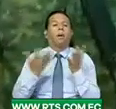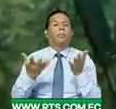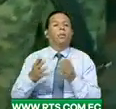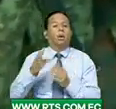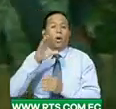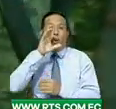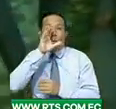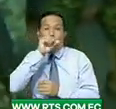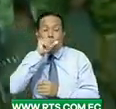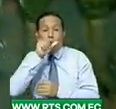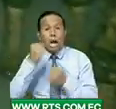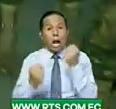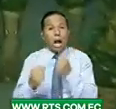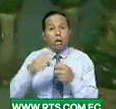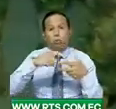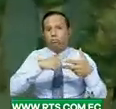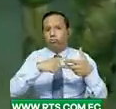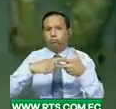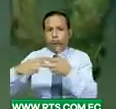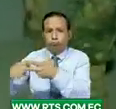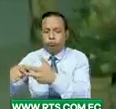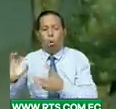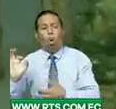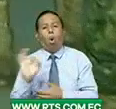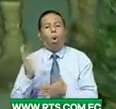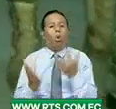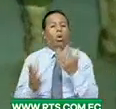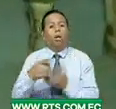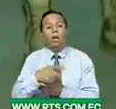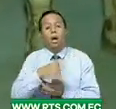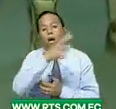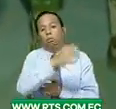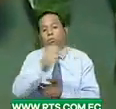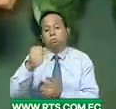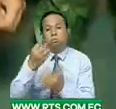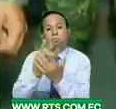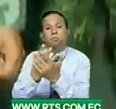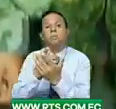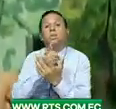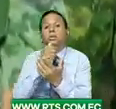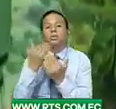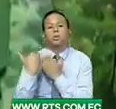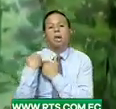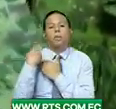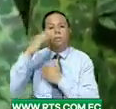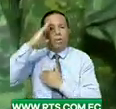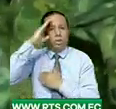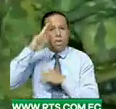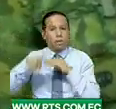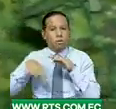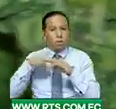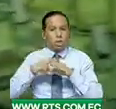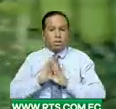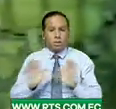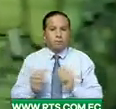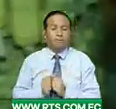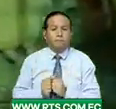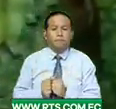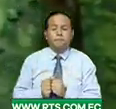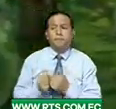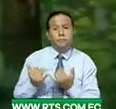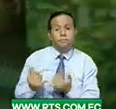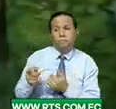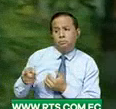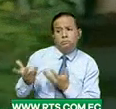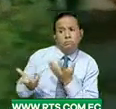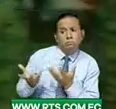Agencia de Tránsito. Y caso de ser necesario, pasaría a competencia de la Policía Nacional. Ahora solo están esperando que lleguen